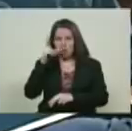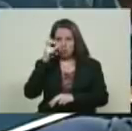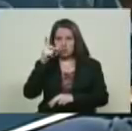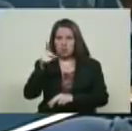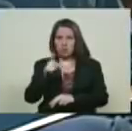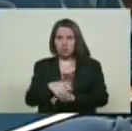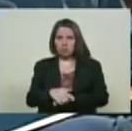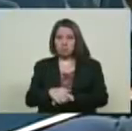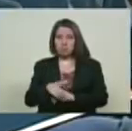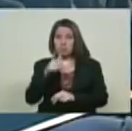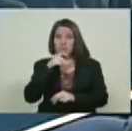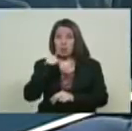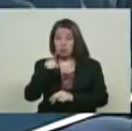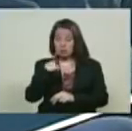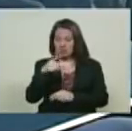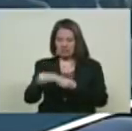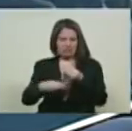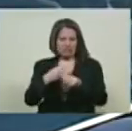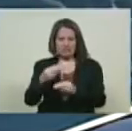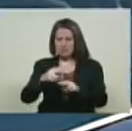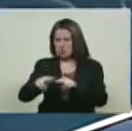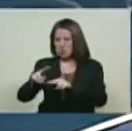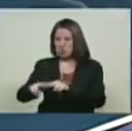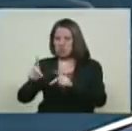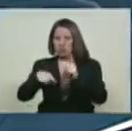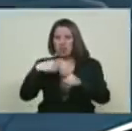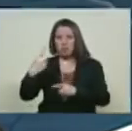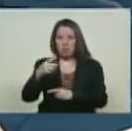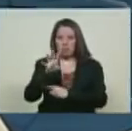a preguntas que se hacen los niños después del atentado.